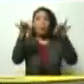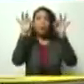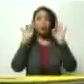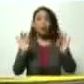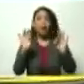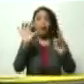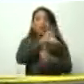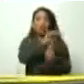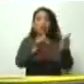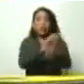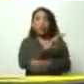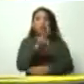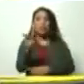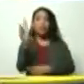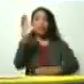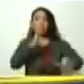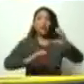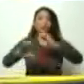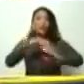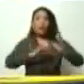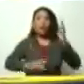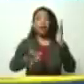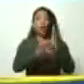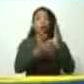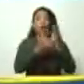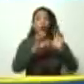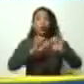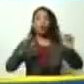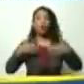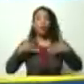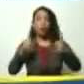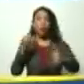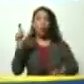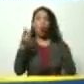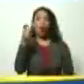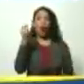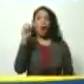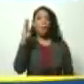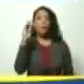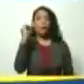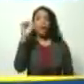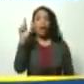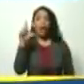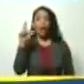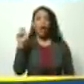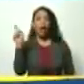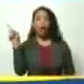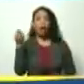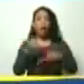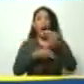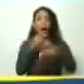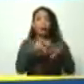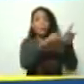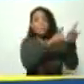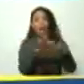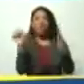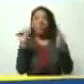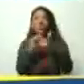la vicepresidenta de ciencia tecnología educación y salud han hecho el plan ¿dónde se va a invertir?